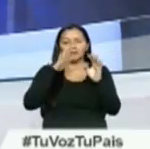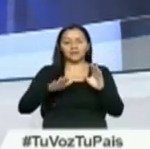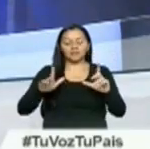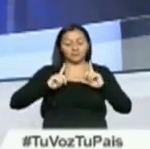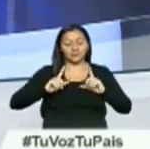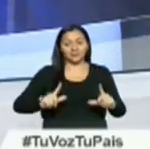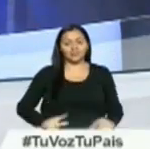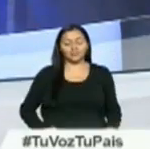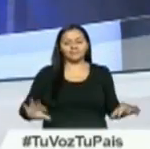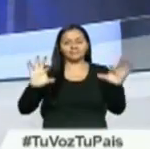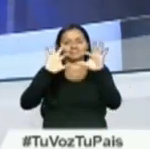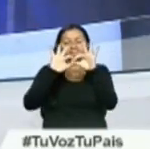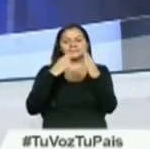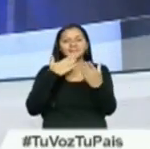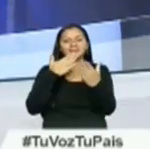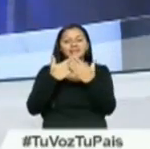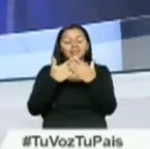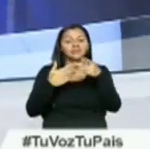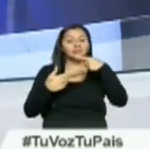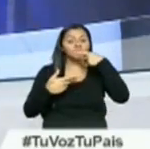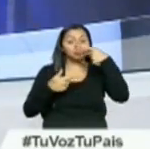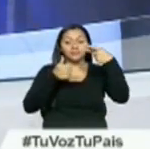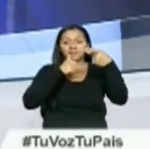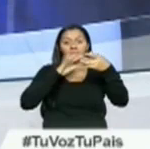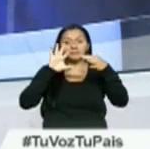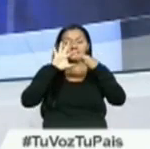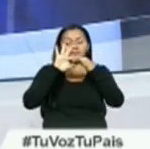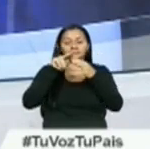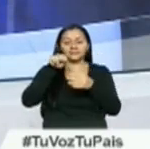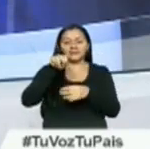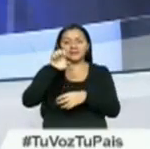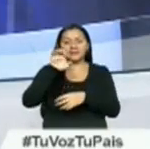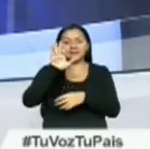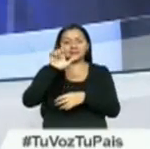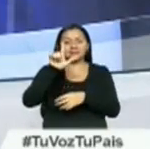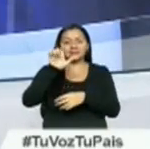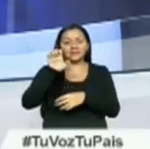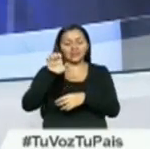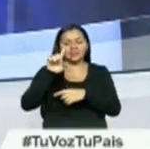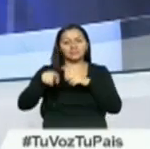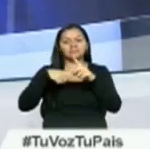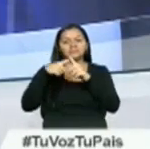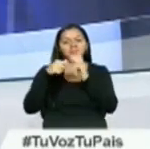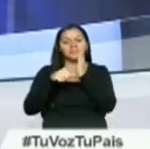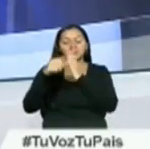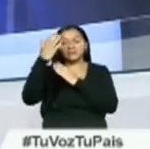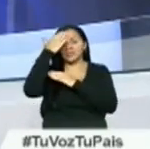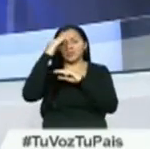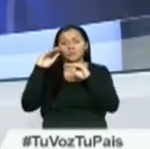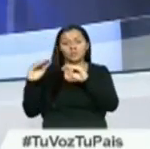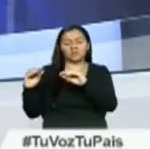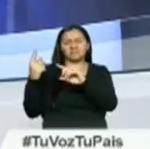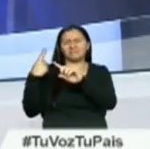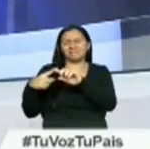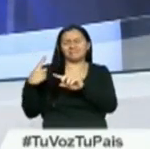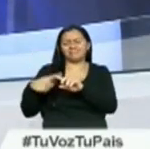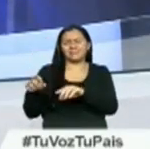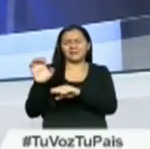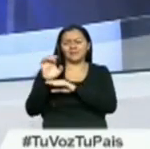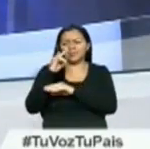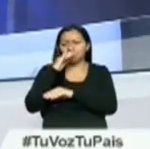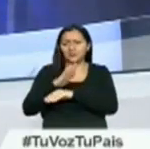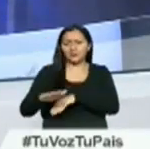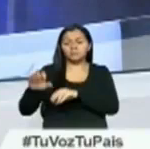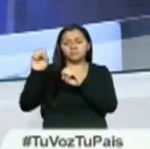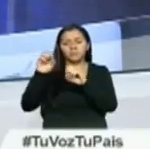el cual, gracias a la alianza público-privada entre Nestlé y el Ministerio de Educación, miles de niños ecuatorianos podrán acceder a